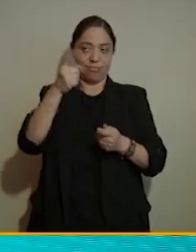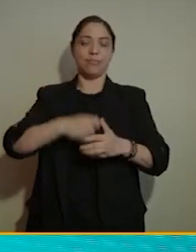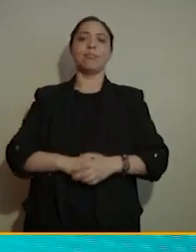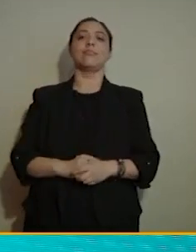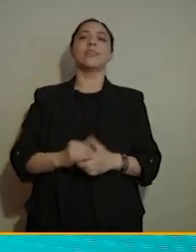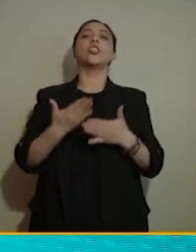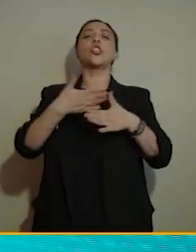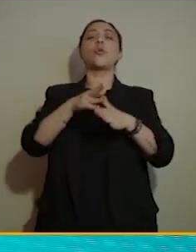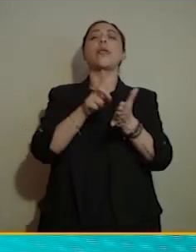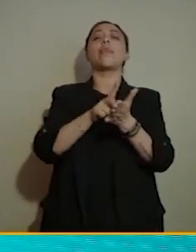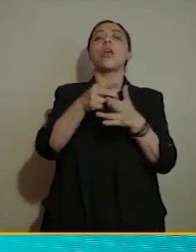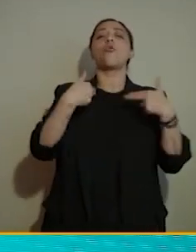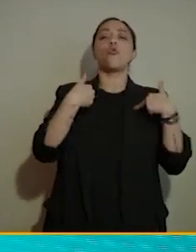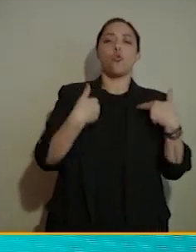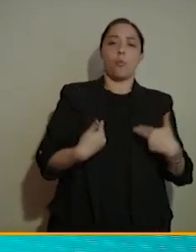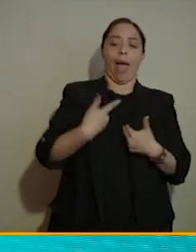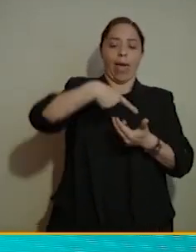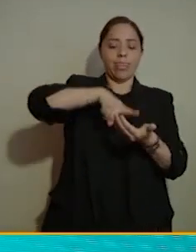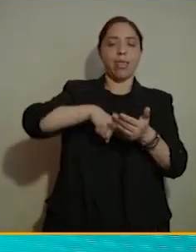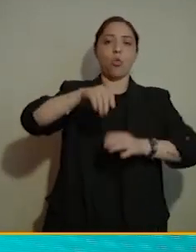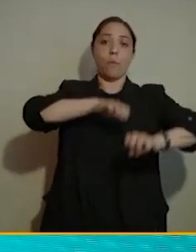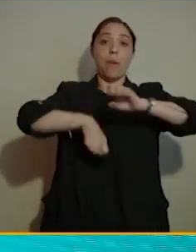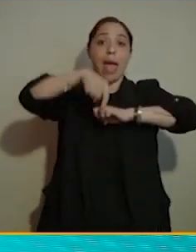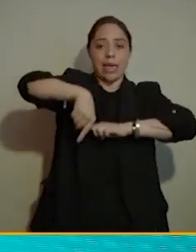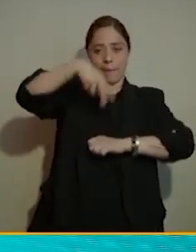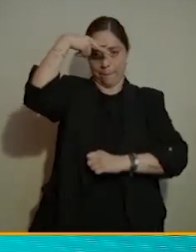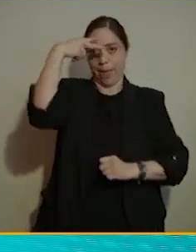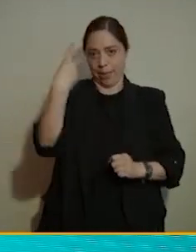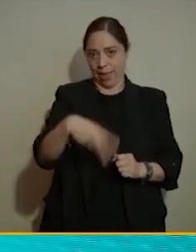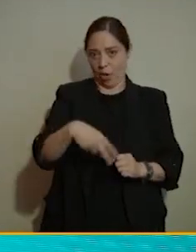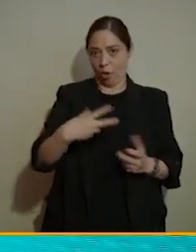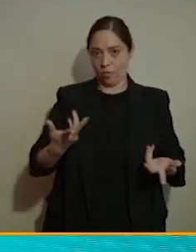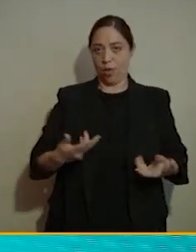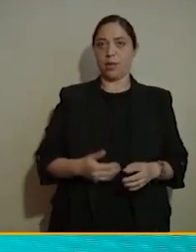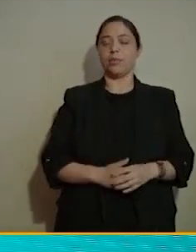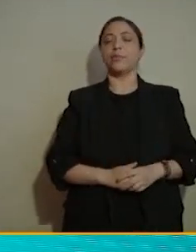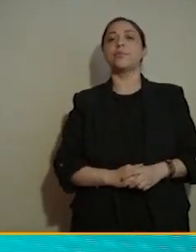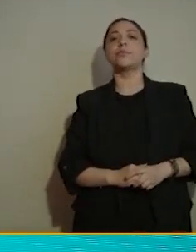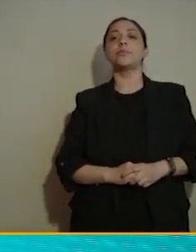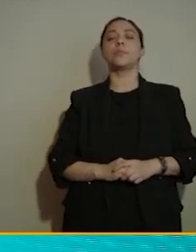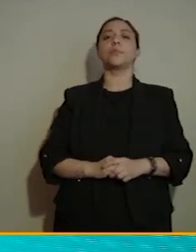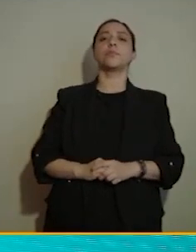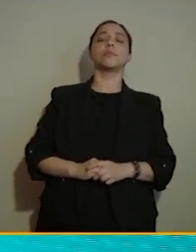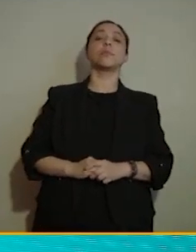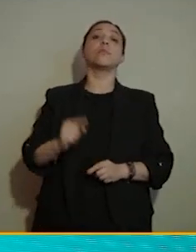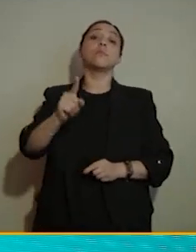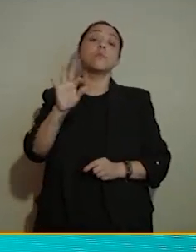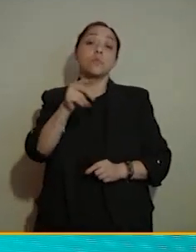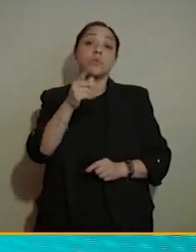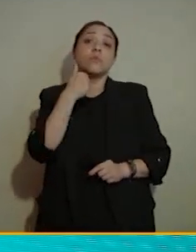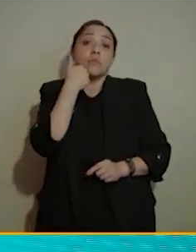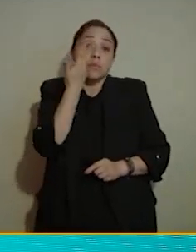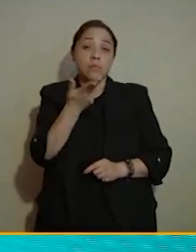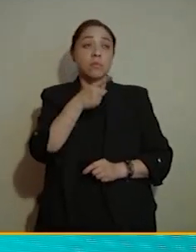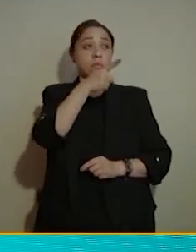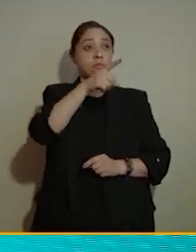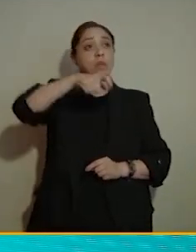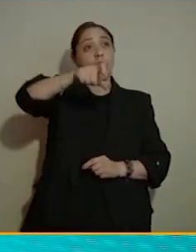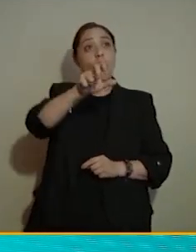derechos humanos y empresas en México. Y bueno, de manera concreta, si les interesa descargar este